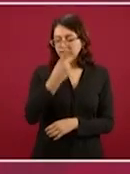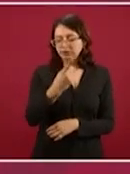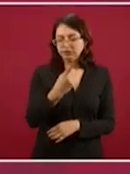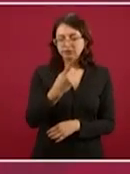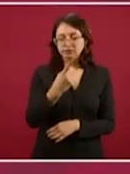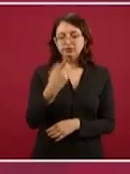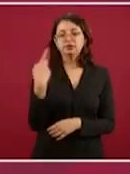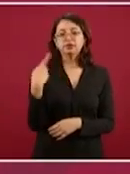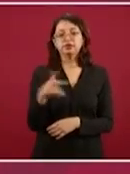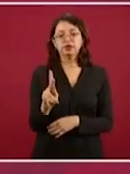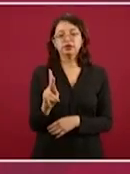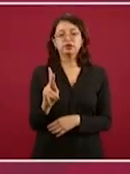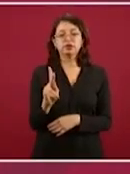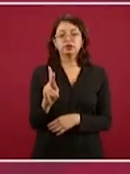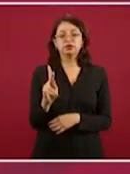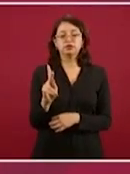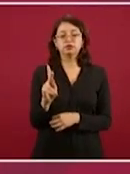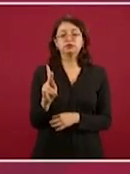conozco